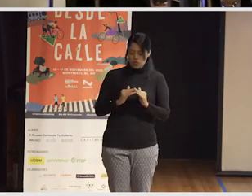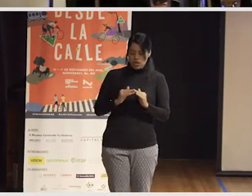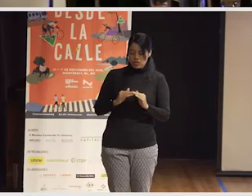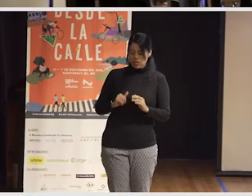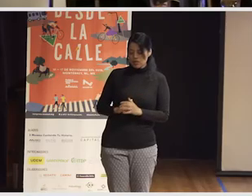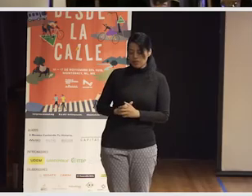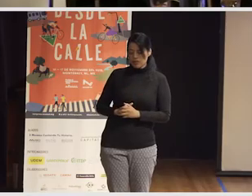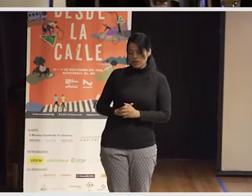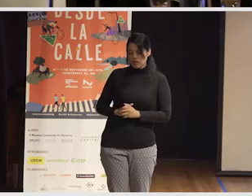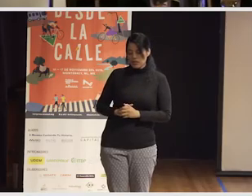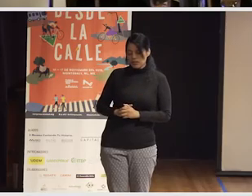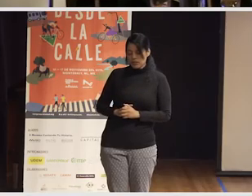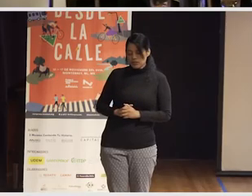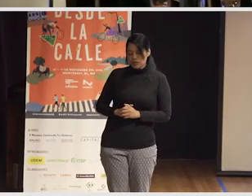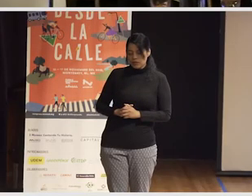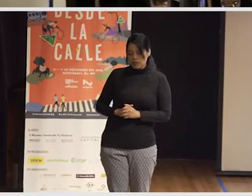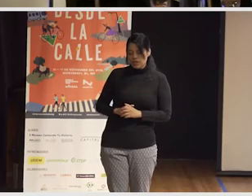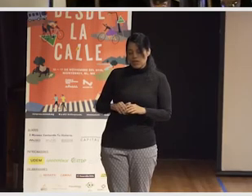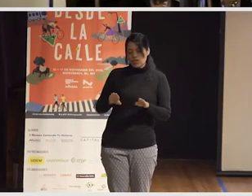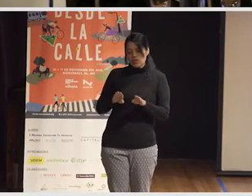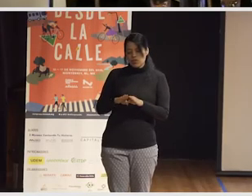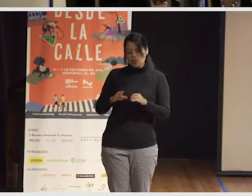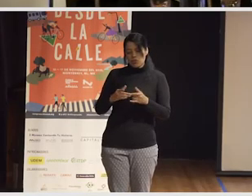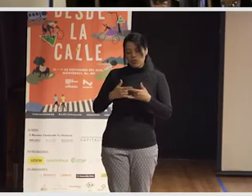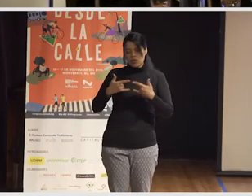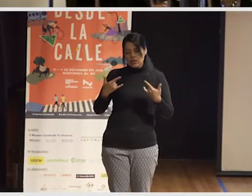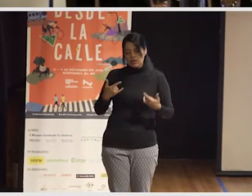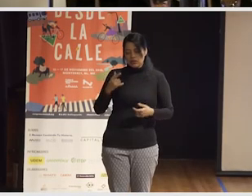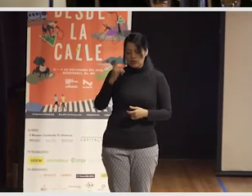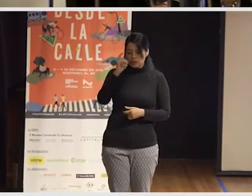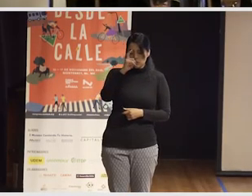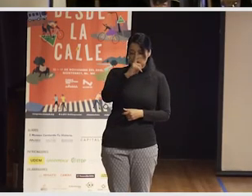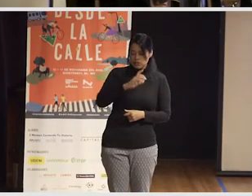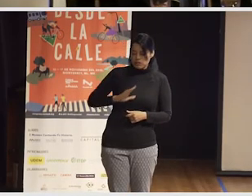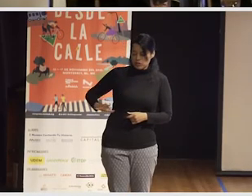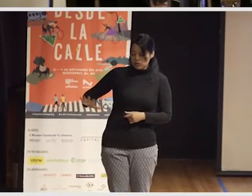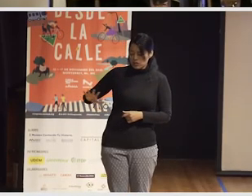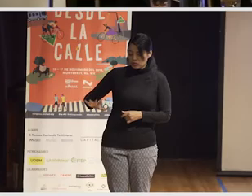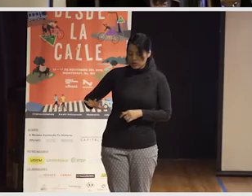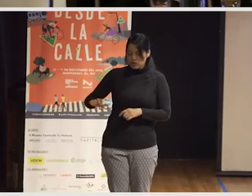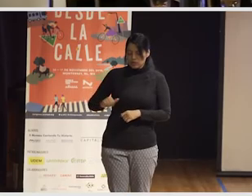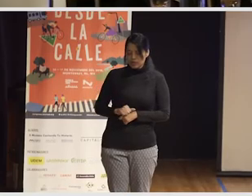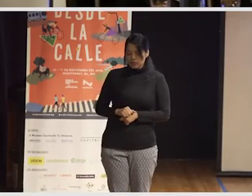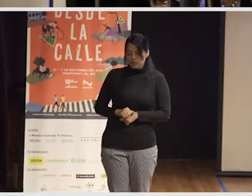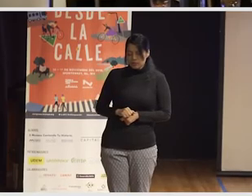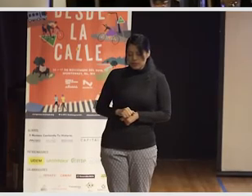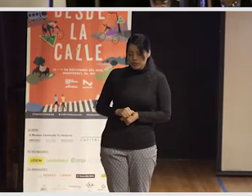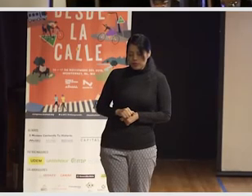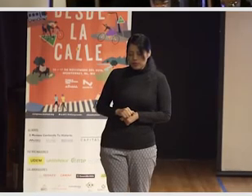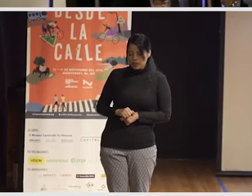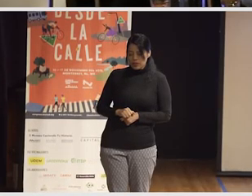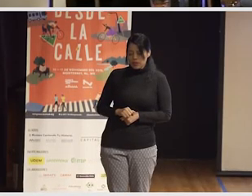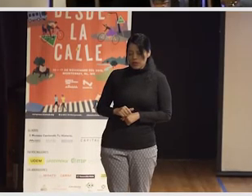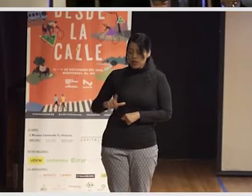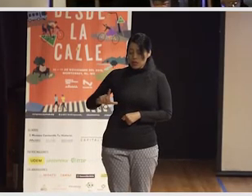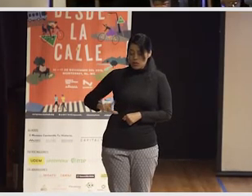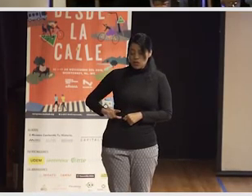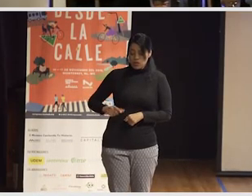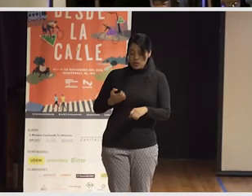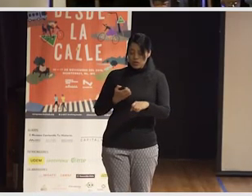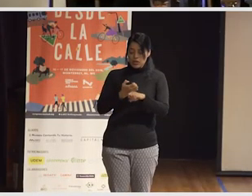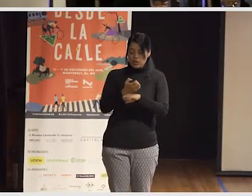es como una tragicomedia un poco lo de la zona metropolitana de morelia está a punto de hacer el gobierno del